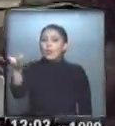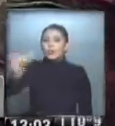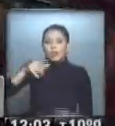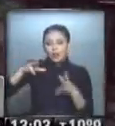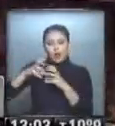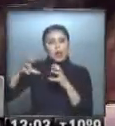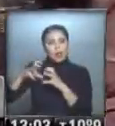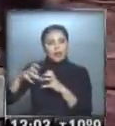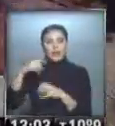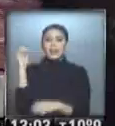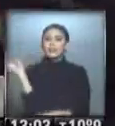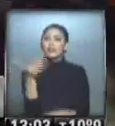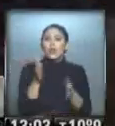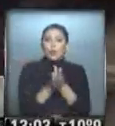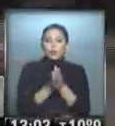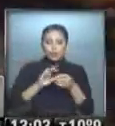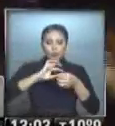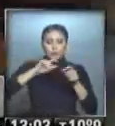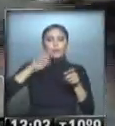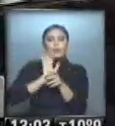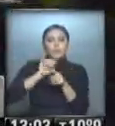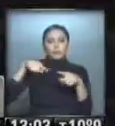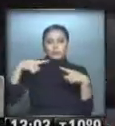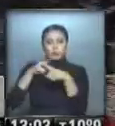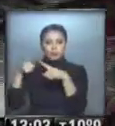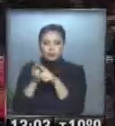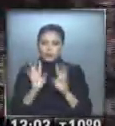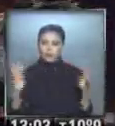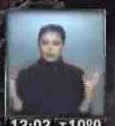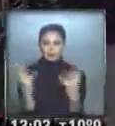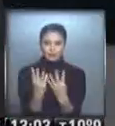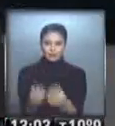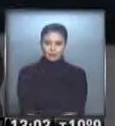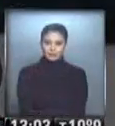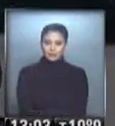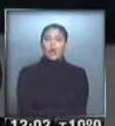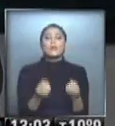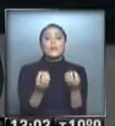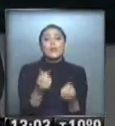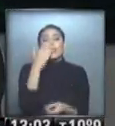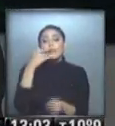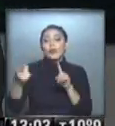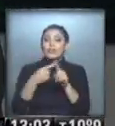ovillo y entre todos construimos un tejido reja social. Bien, Silvia, volvemos entonces con vos en cualquier momento.